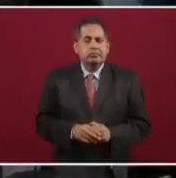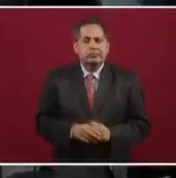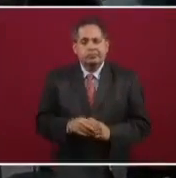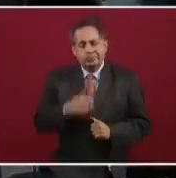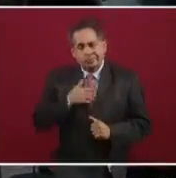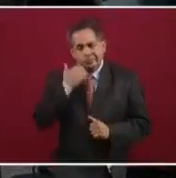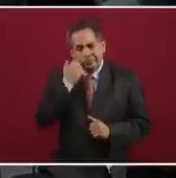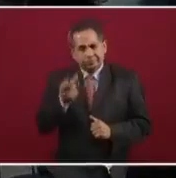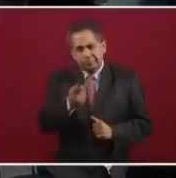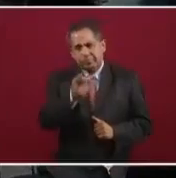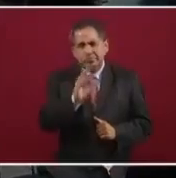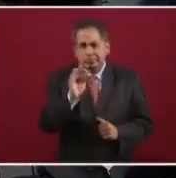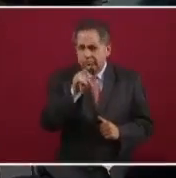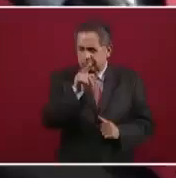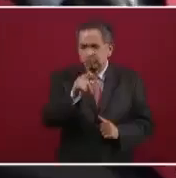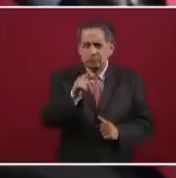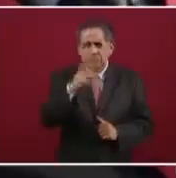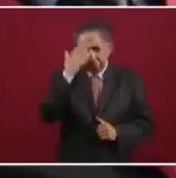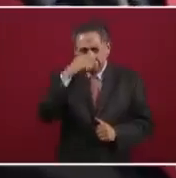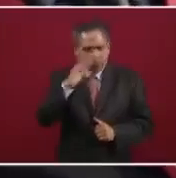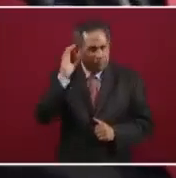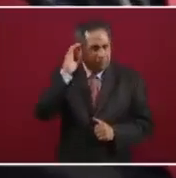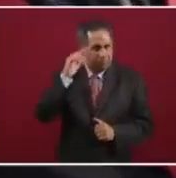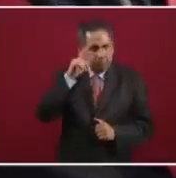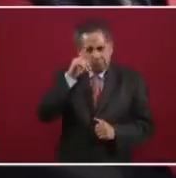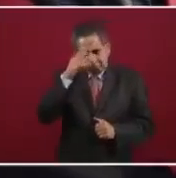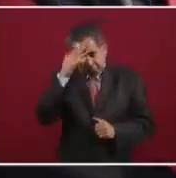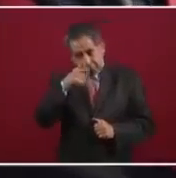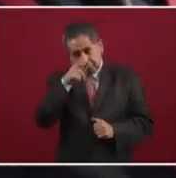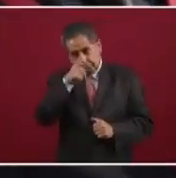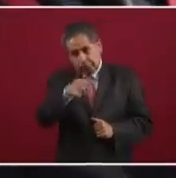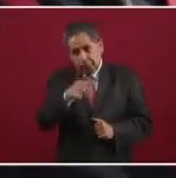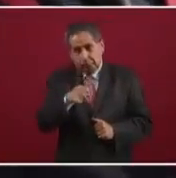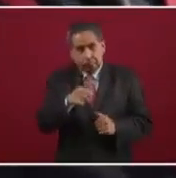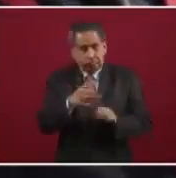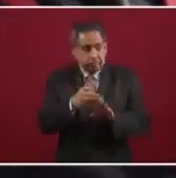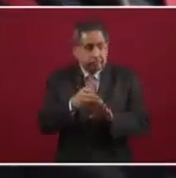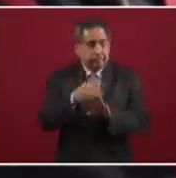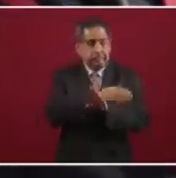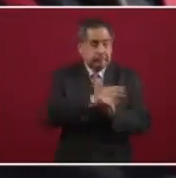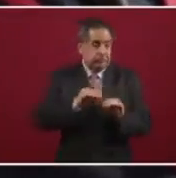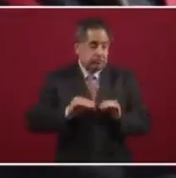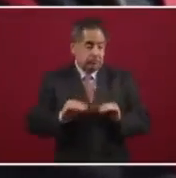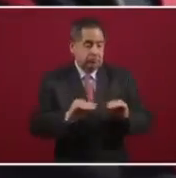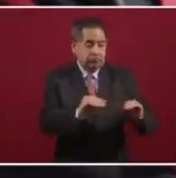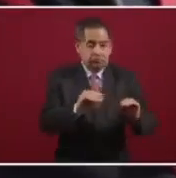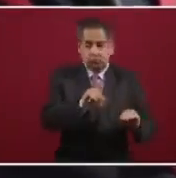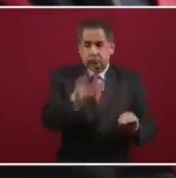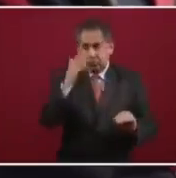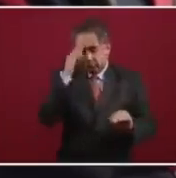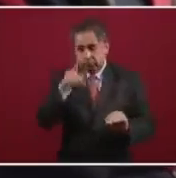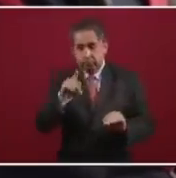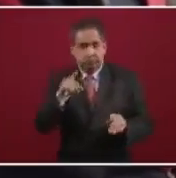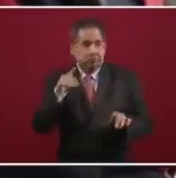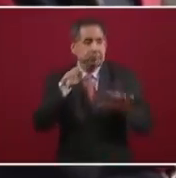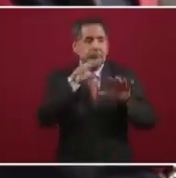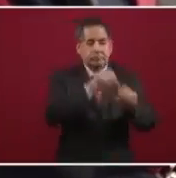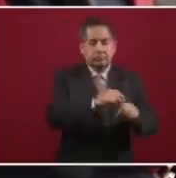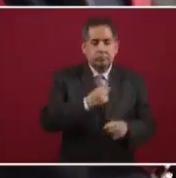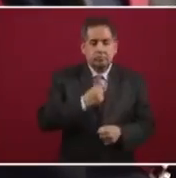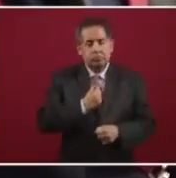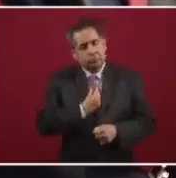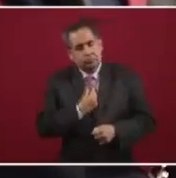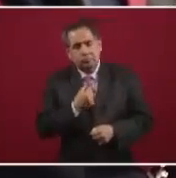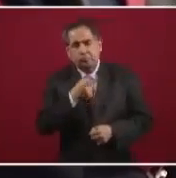quiero preguntarle si usted supo directamente, previo al operativo, que iban a ir por Ovidio Guzmán, si